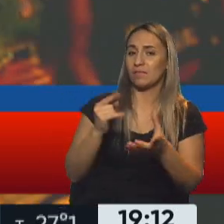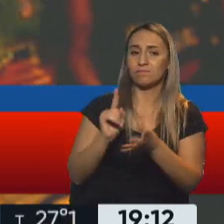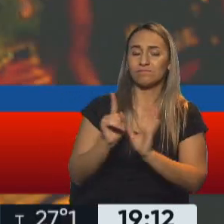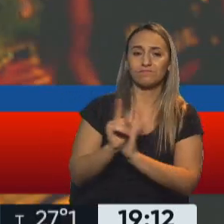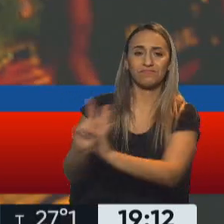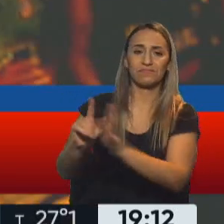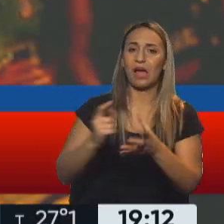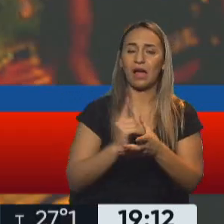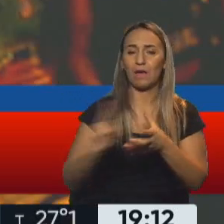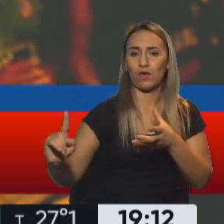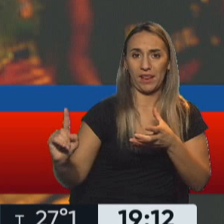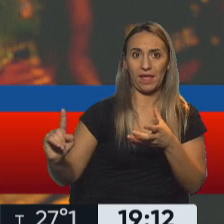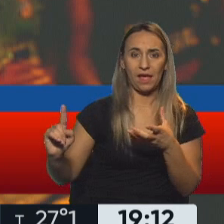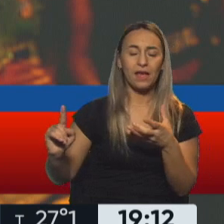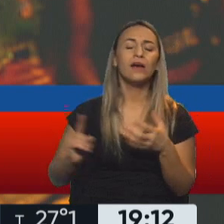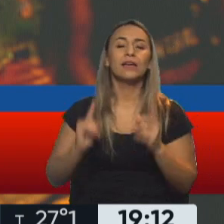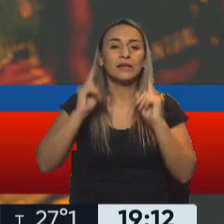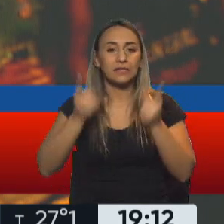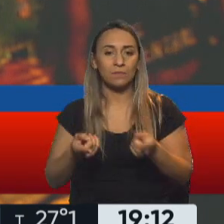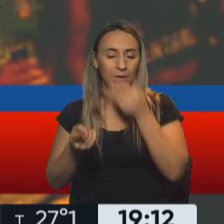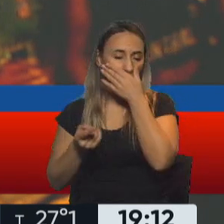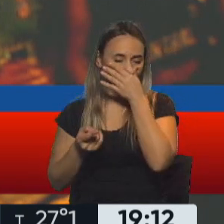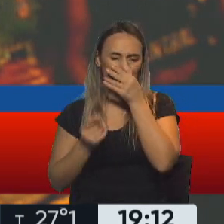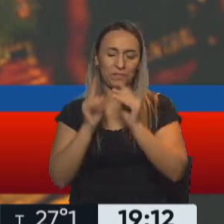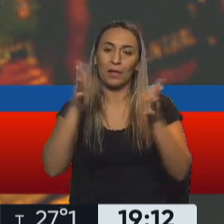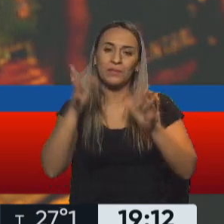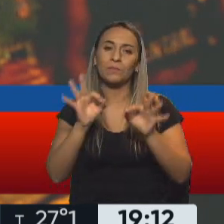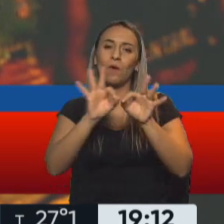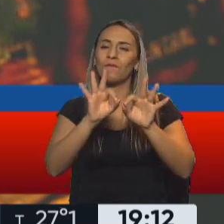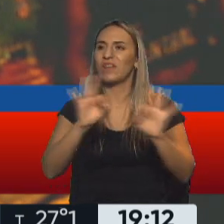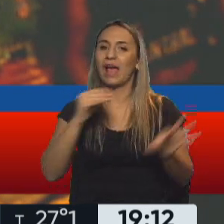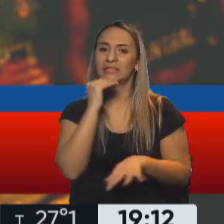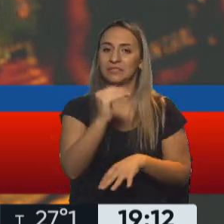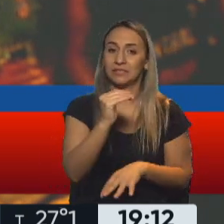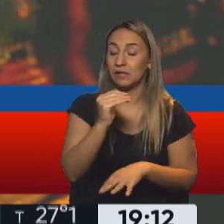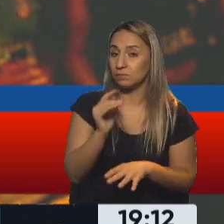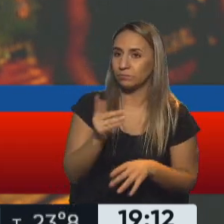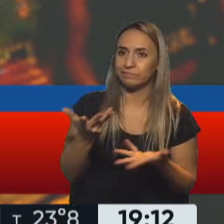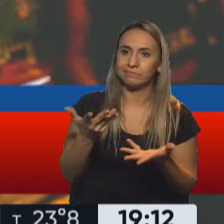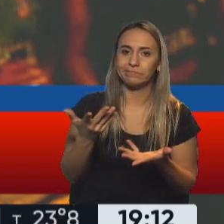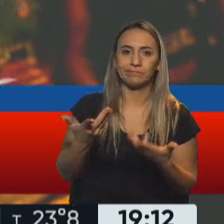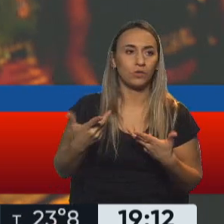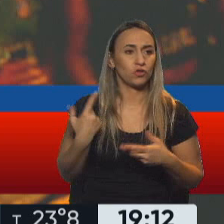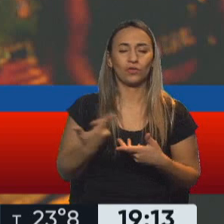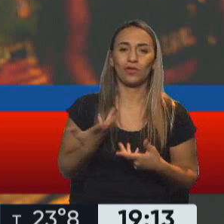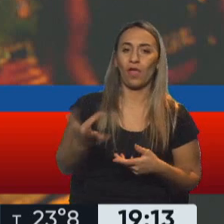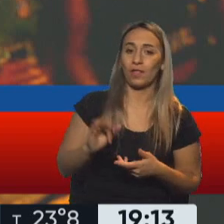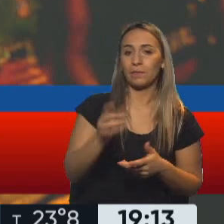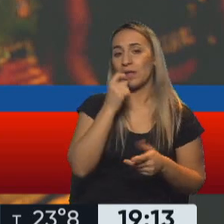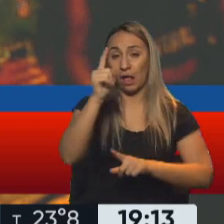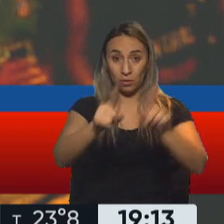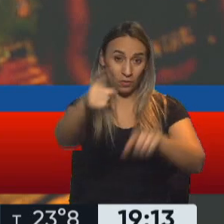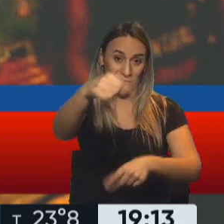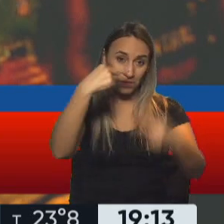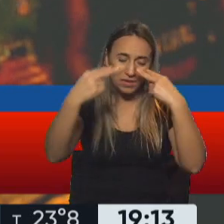y cómo excluye también desde nociones o desde frases tan enquistadas del día a día, ¿no? O alguno de ustedes que nos están